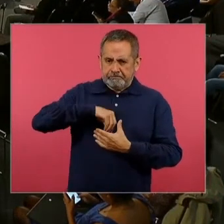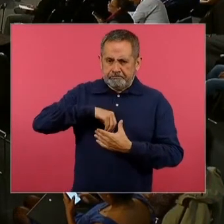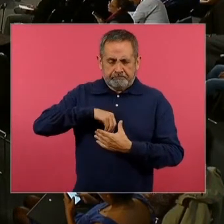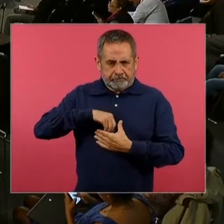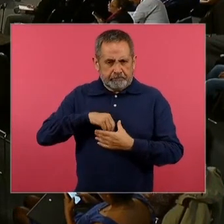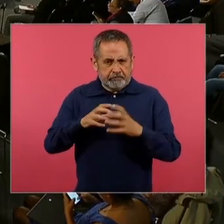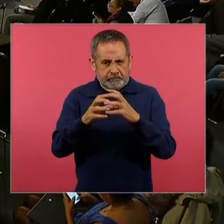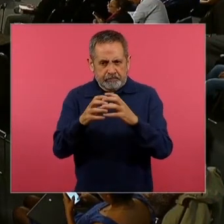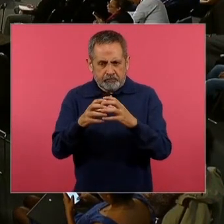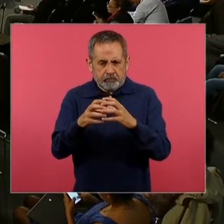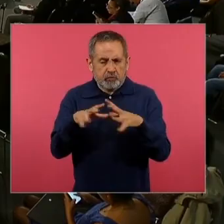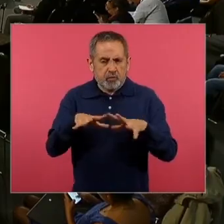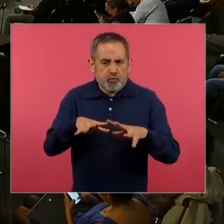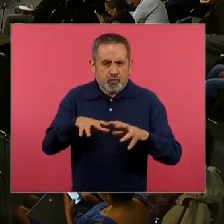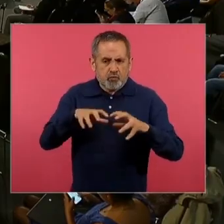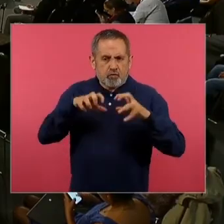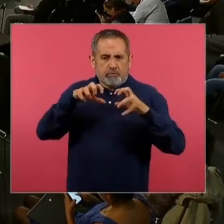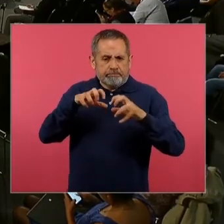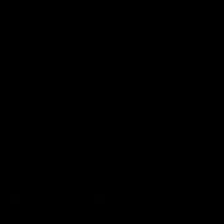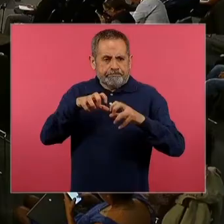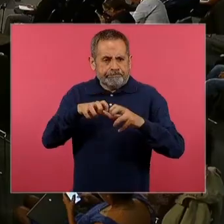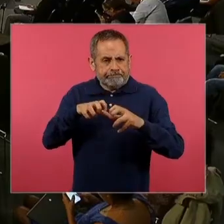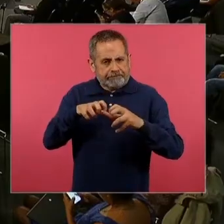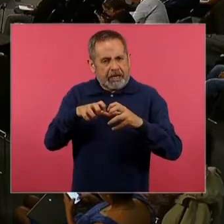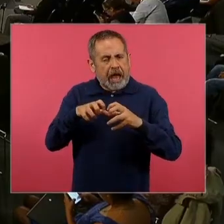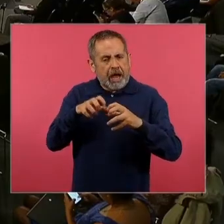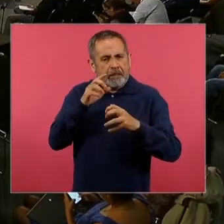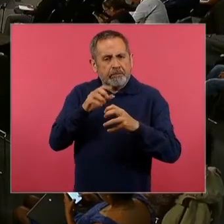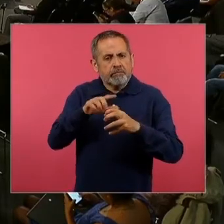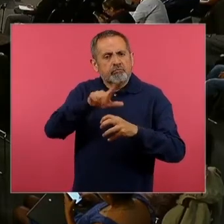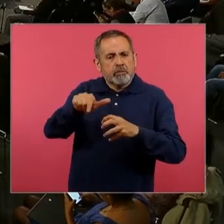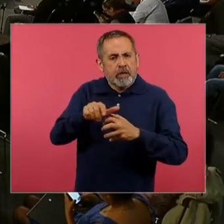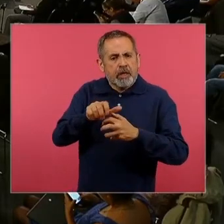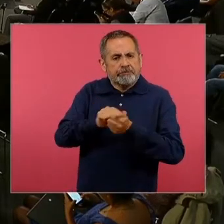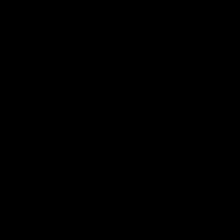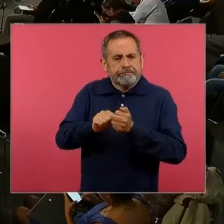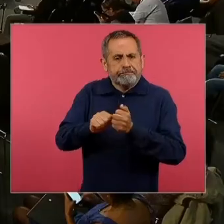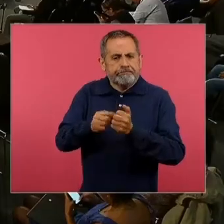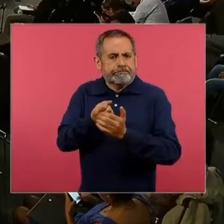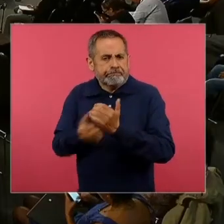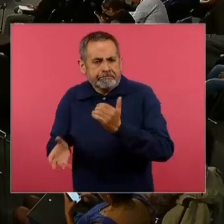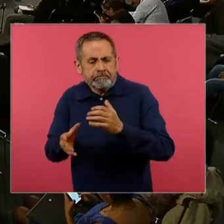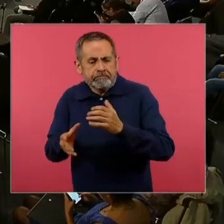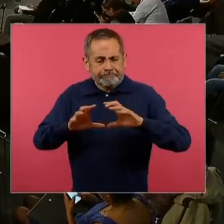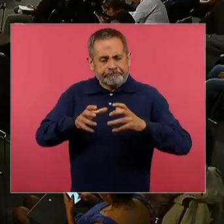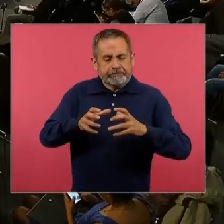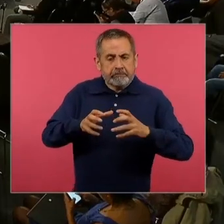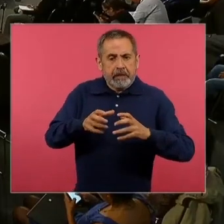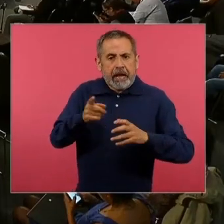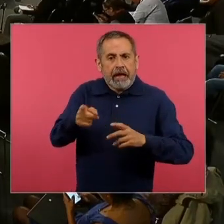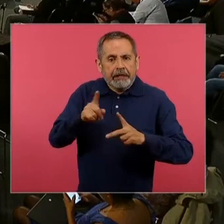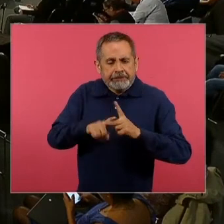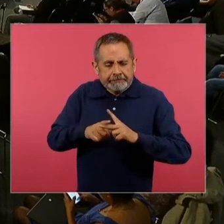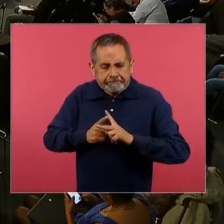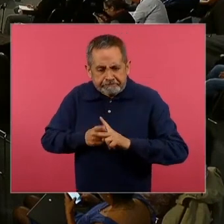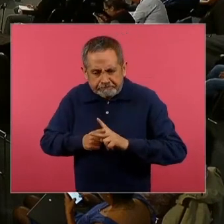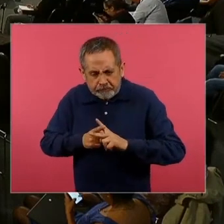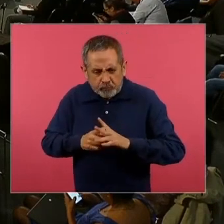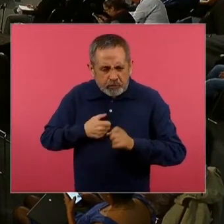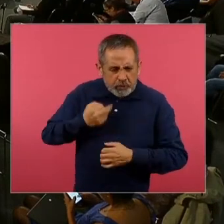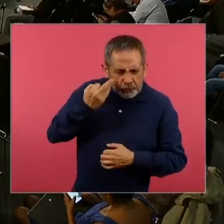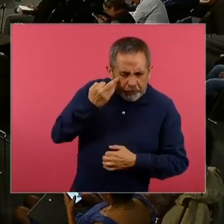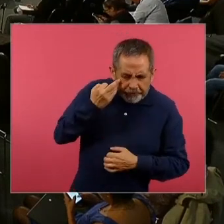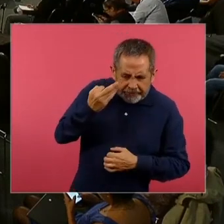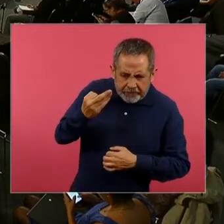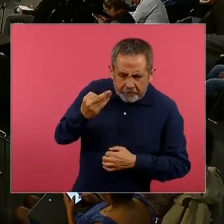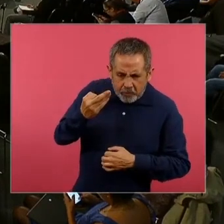asumido por nuestro cuerpo. Y le pide a los niños que empiecen a hacer cálculos, porque ahí viene la otra pregunta. Entonces,